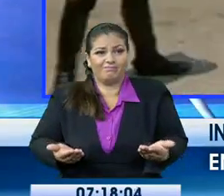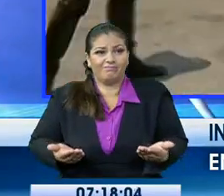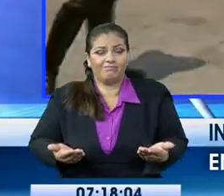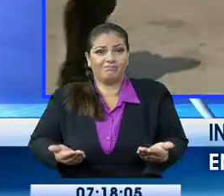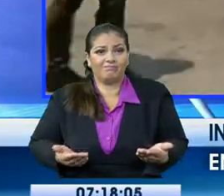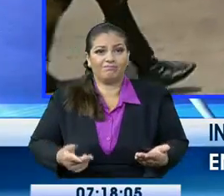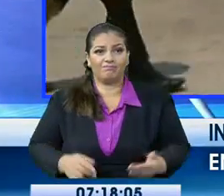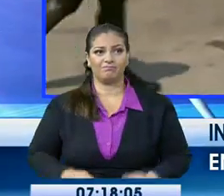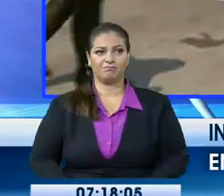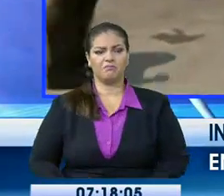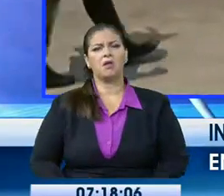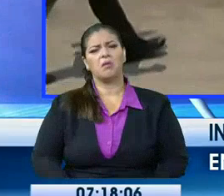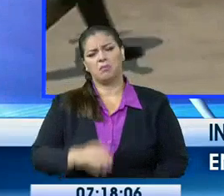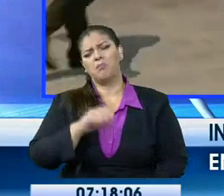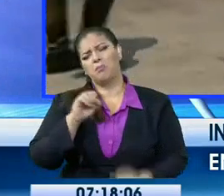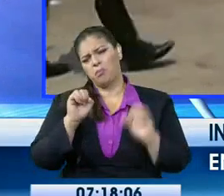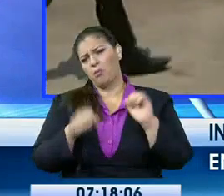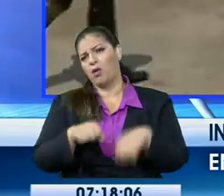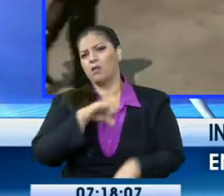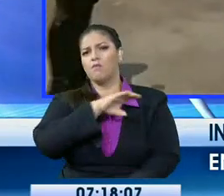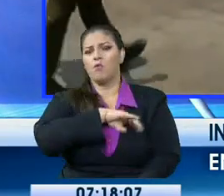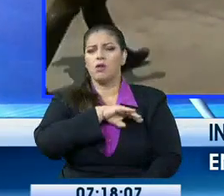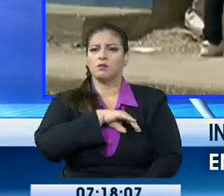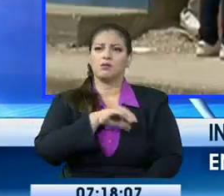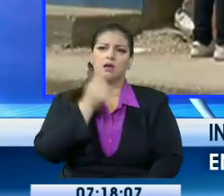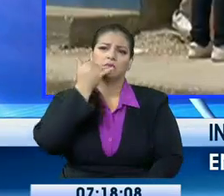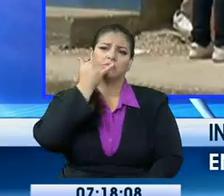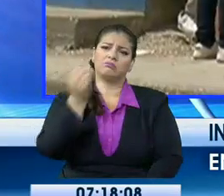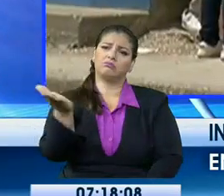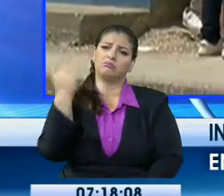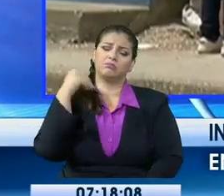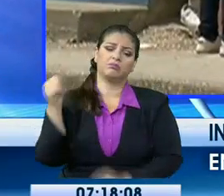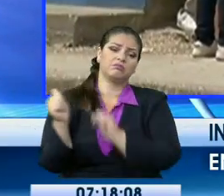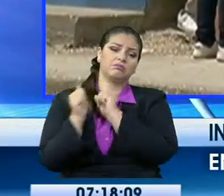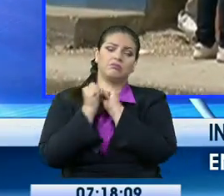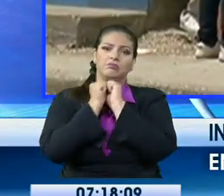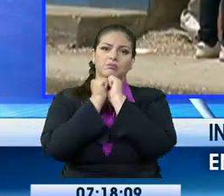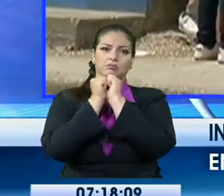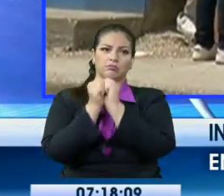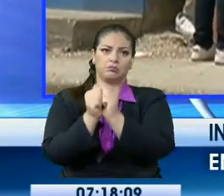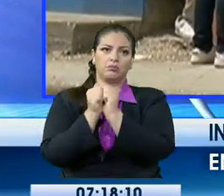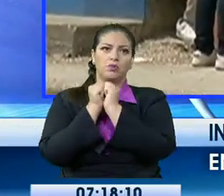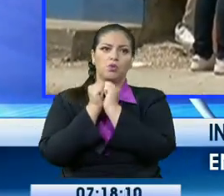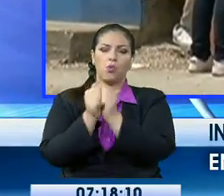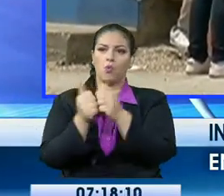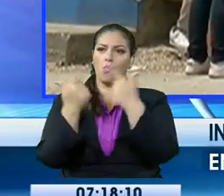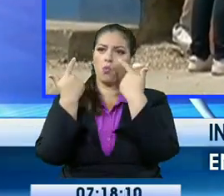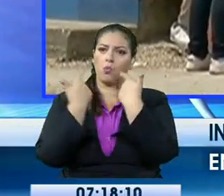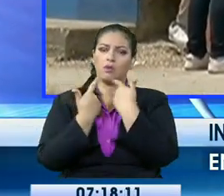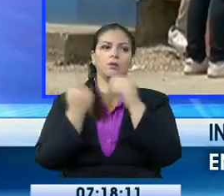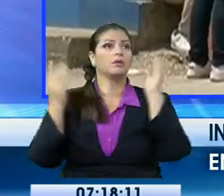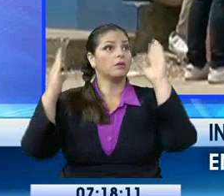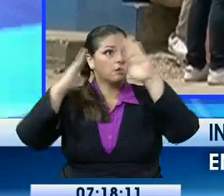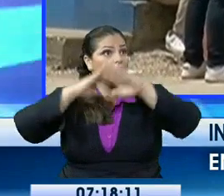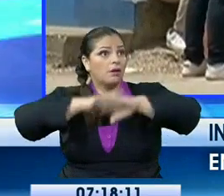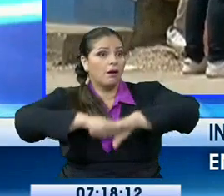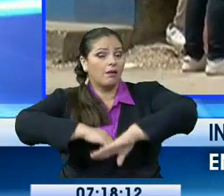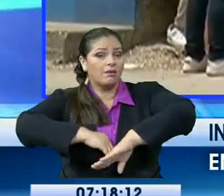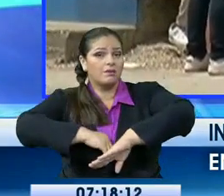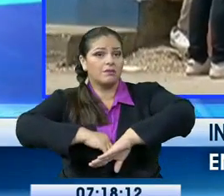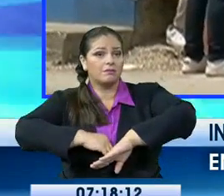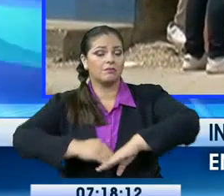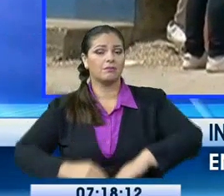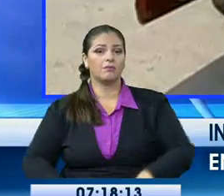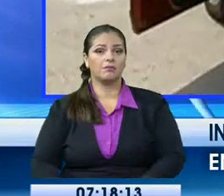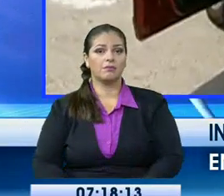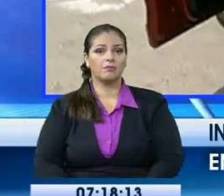la custodia policial, así por la es. Policía muy profesionalmente y muy solícitamente, así gratuitamente. Es. O lo que tú